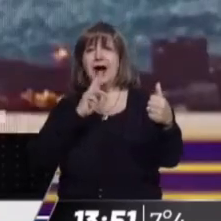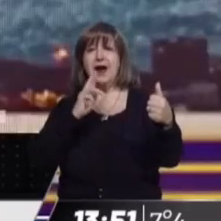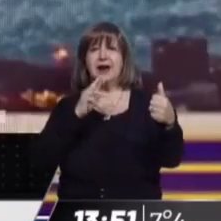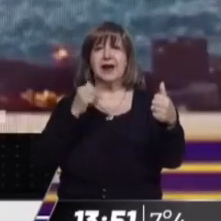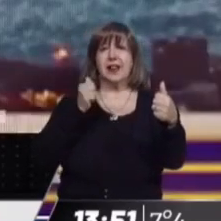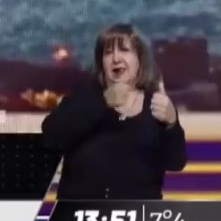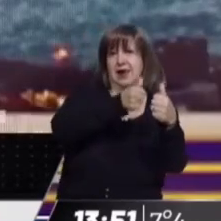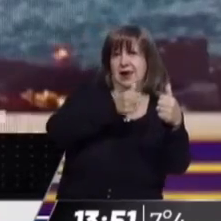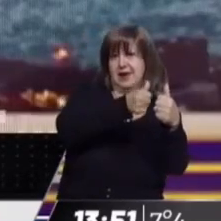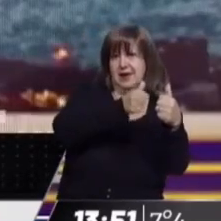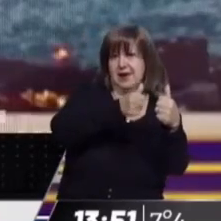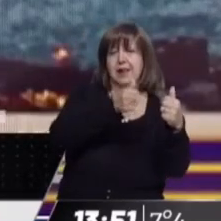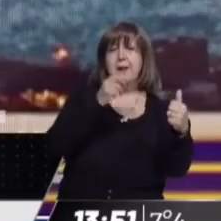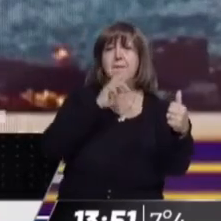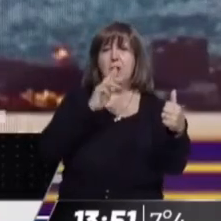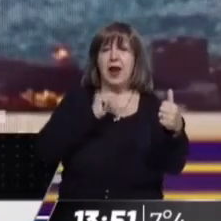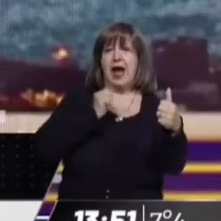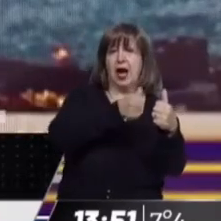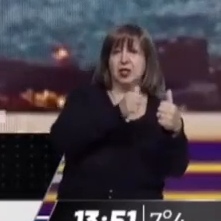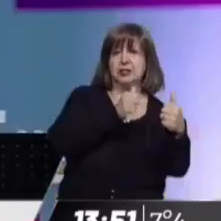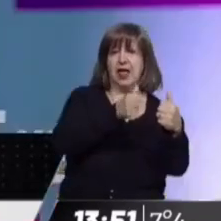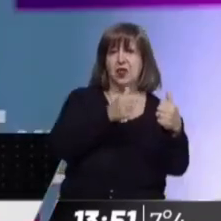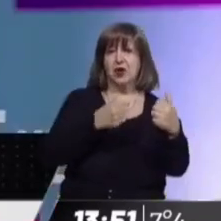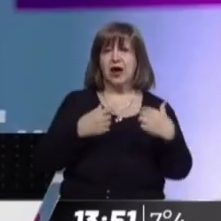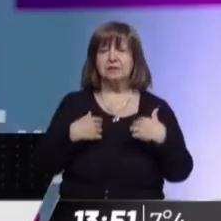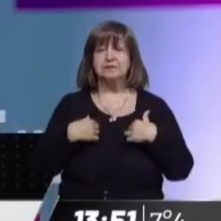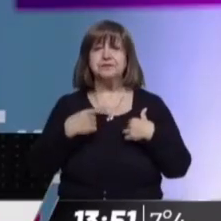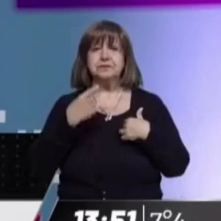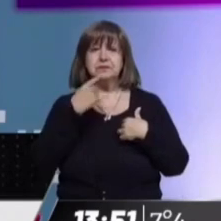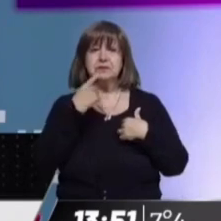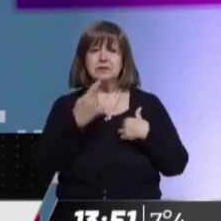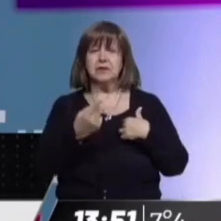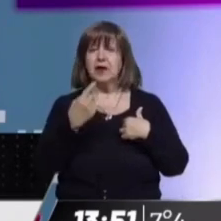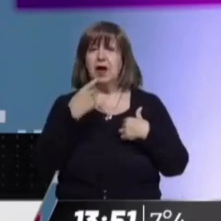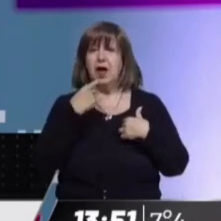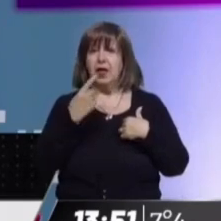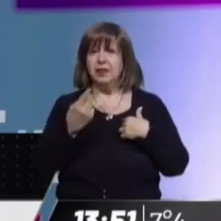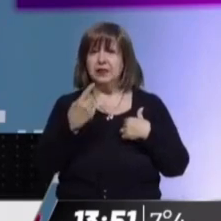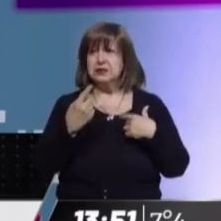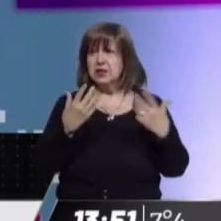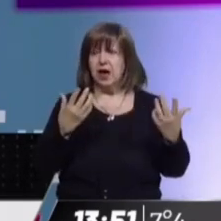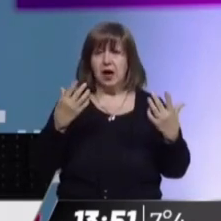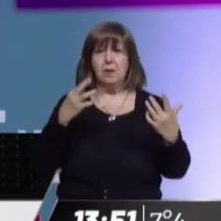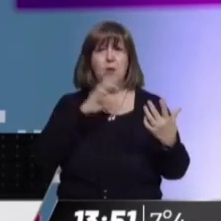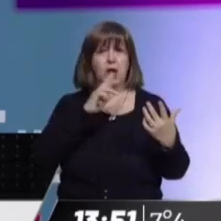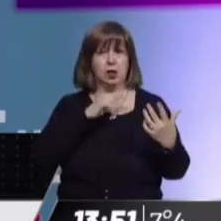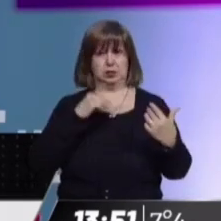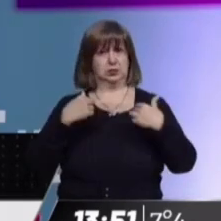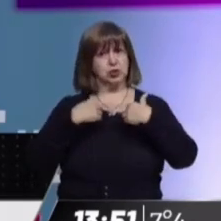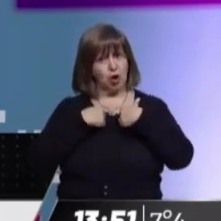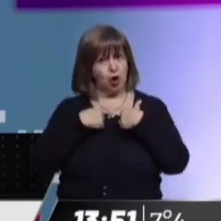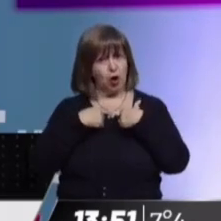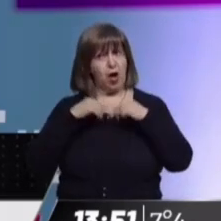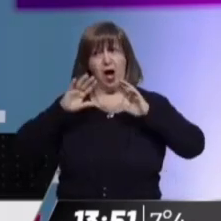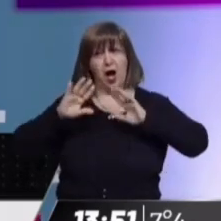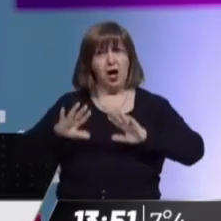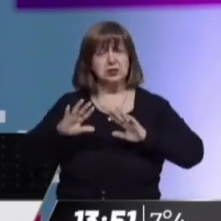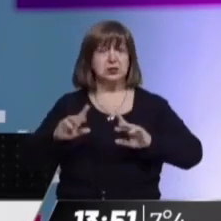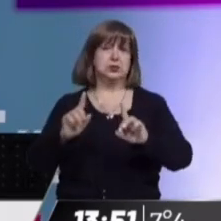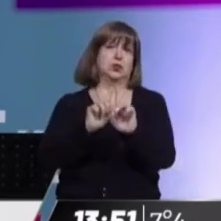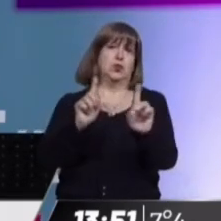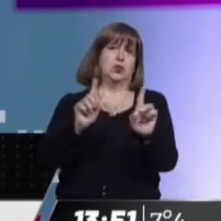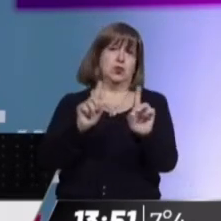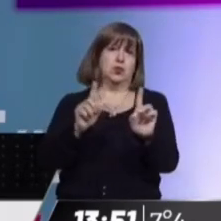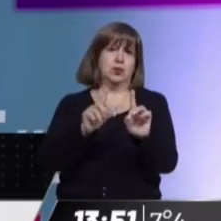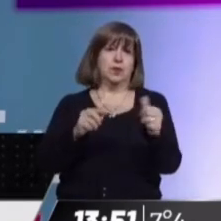la serie. Así es, lo que dice, primero, que niega rotundamente la veracidad de la vida real de estas escenas. Niega rotundamente, hay una escena muy fuerte en